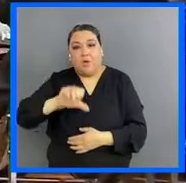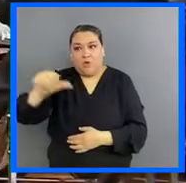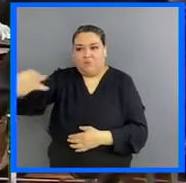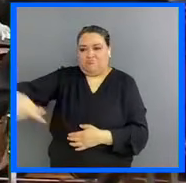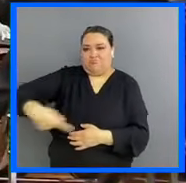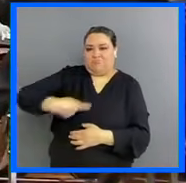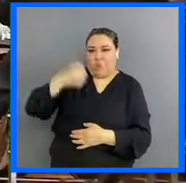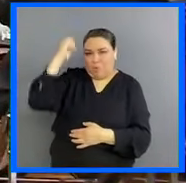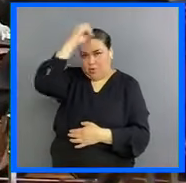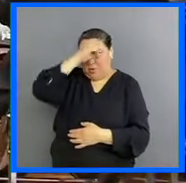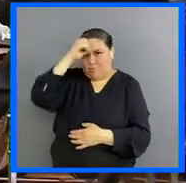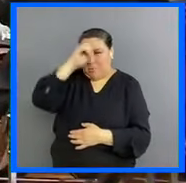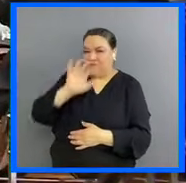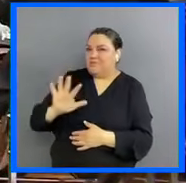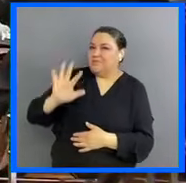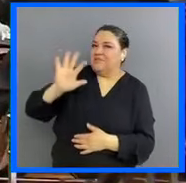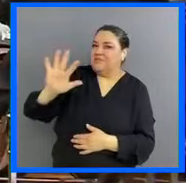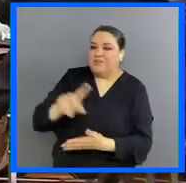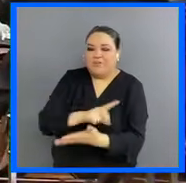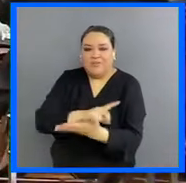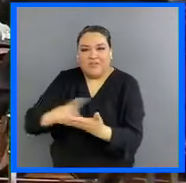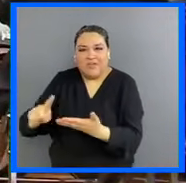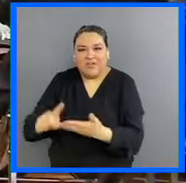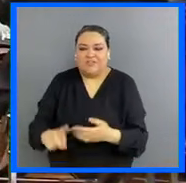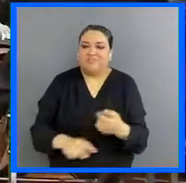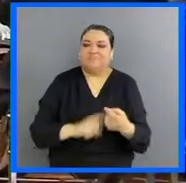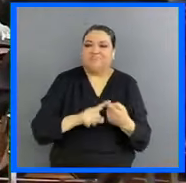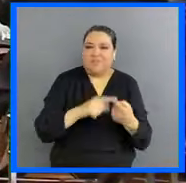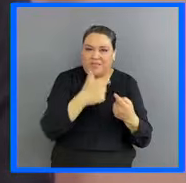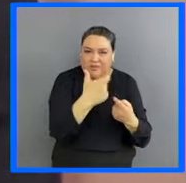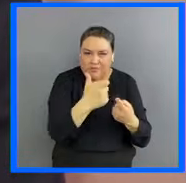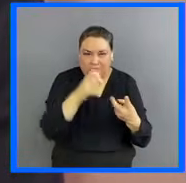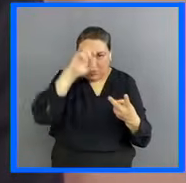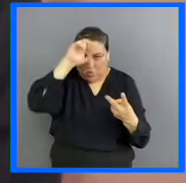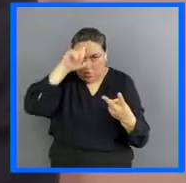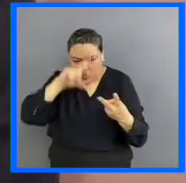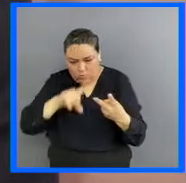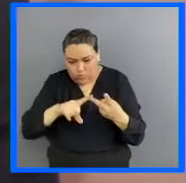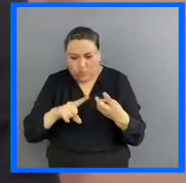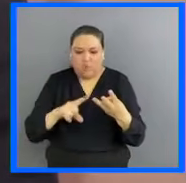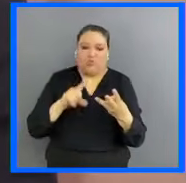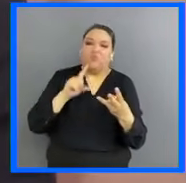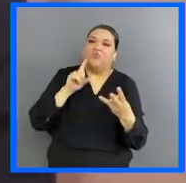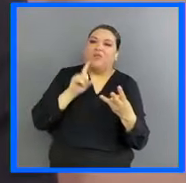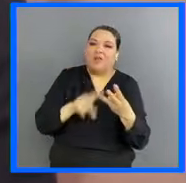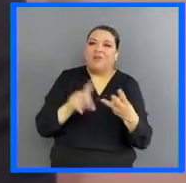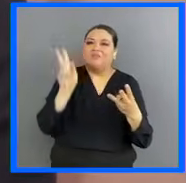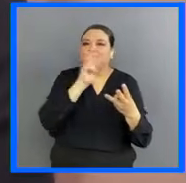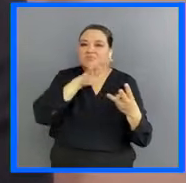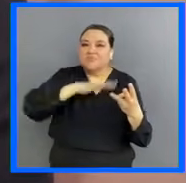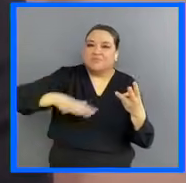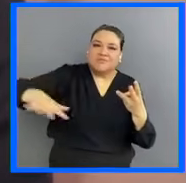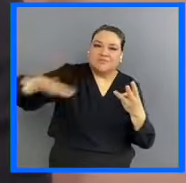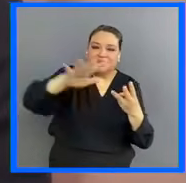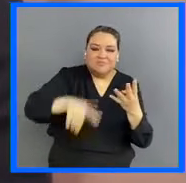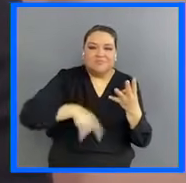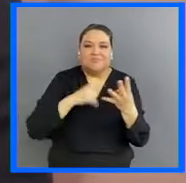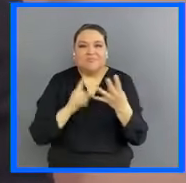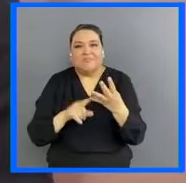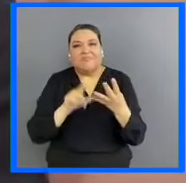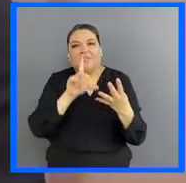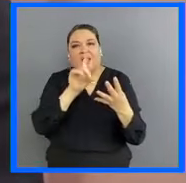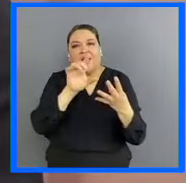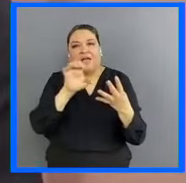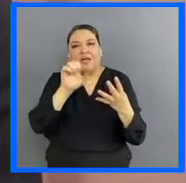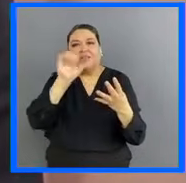los derechos económicos, sociales, culturales y ambientales, DESCA, y se ha determinado en este contexto la responsabilidad